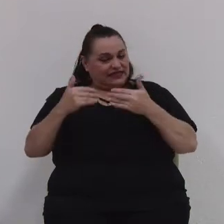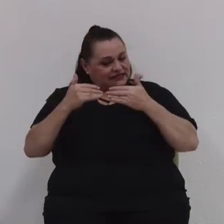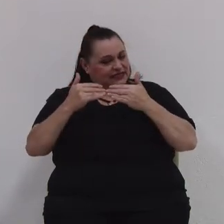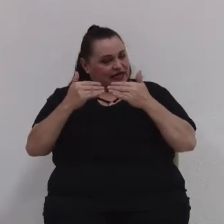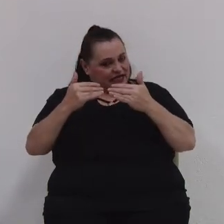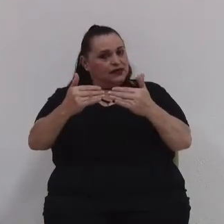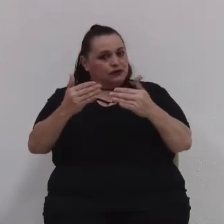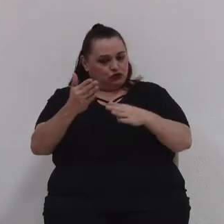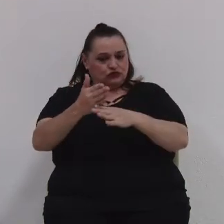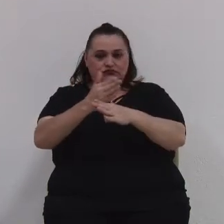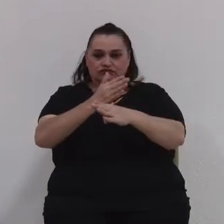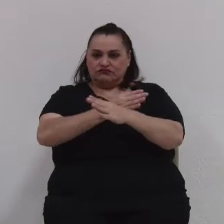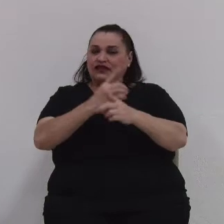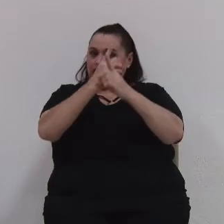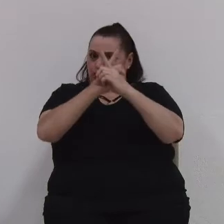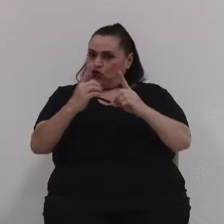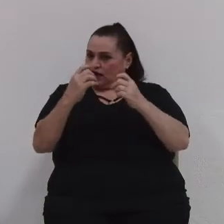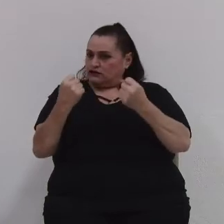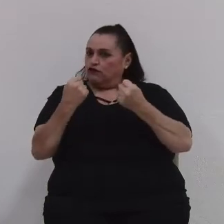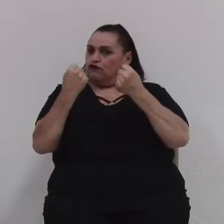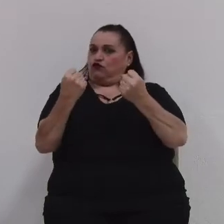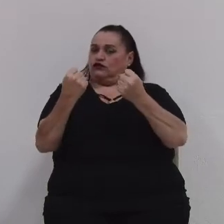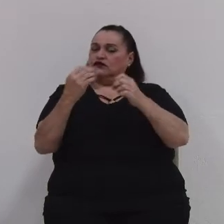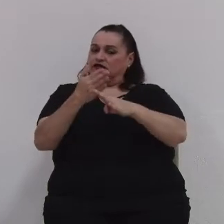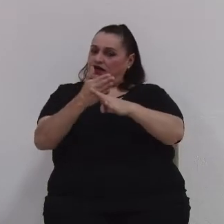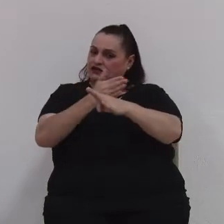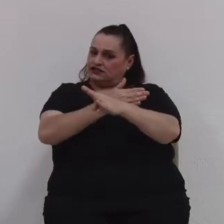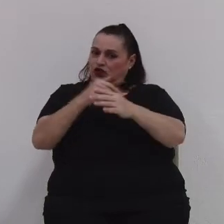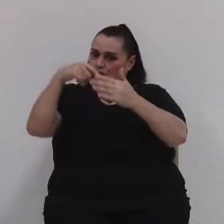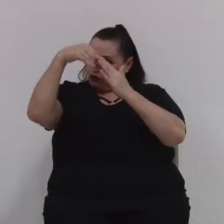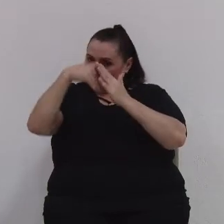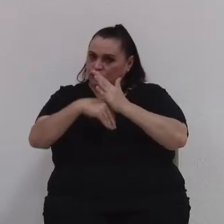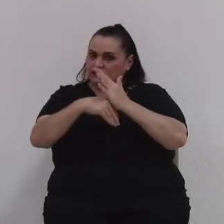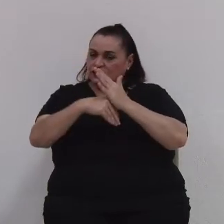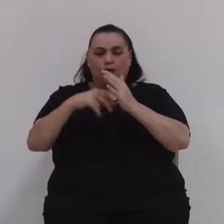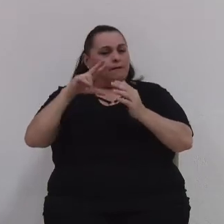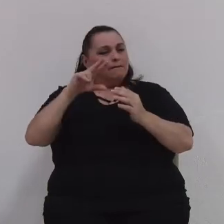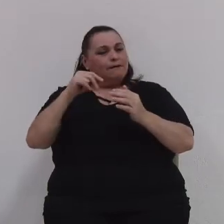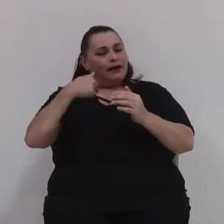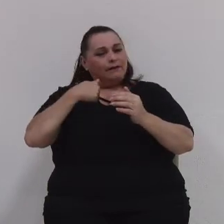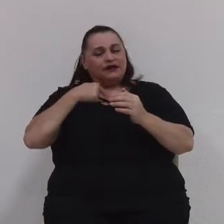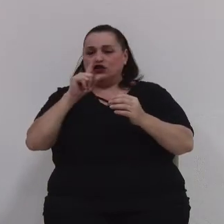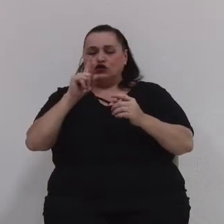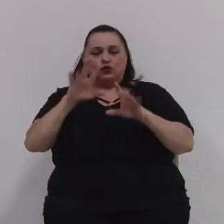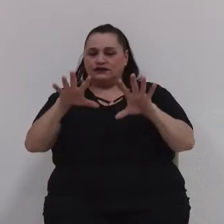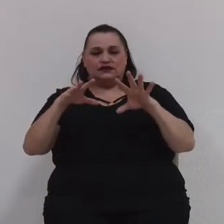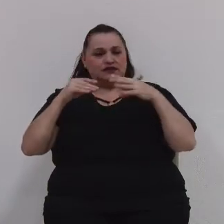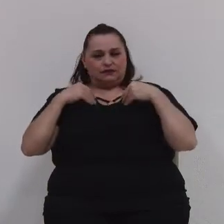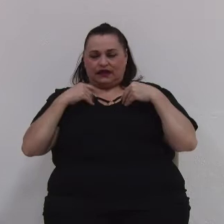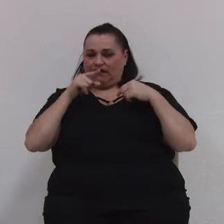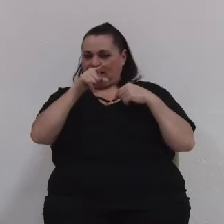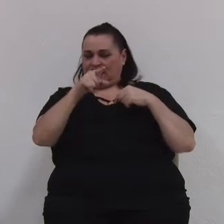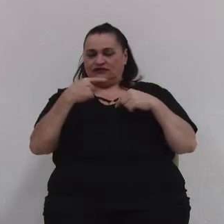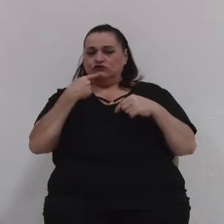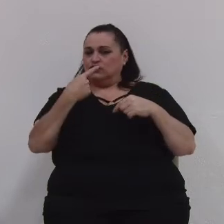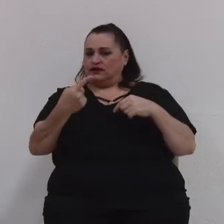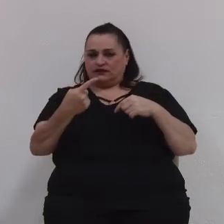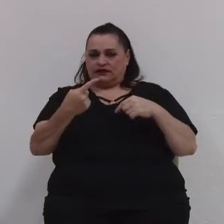y más bien la democracia se fue fortaleciendo y profundizando, para mí no es aceptable esa